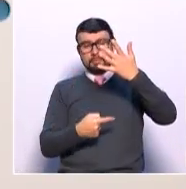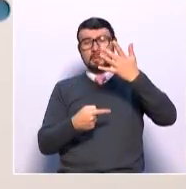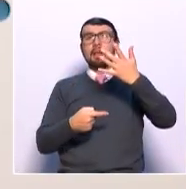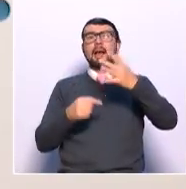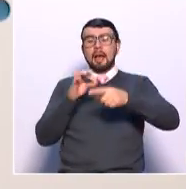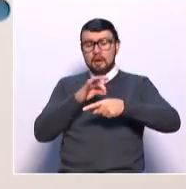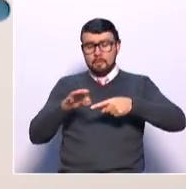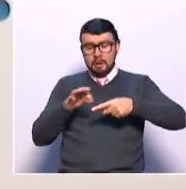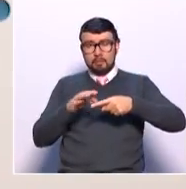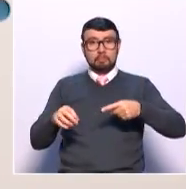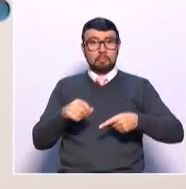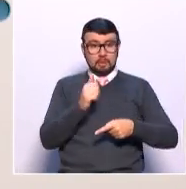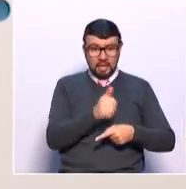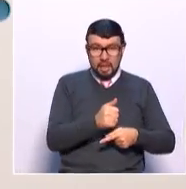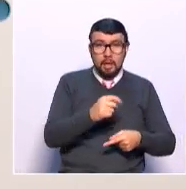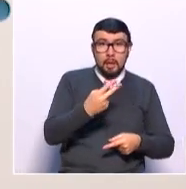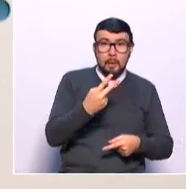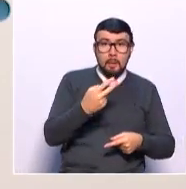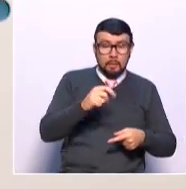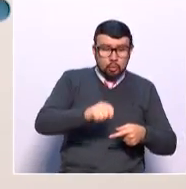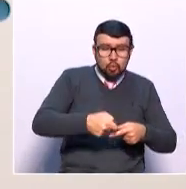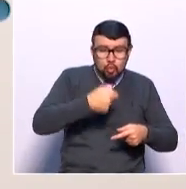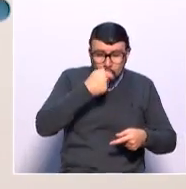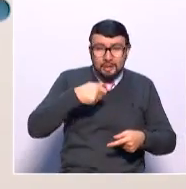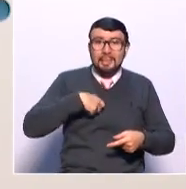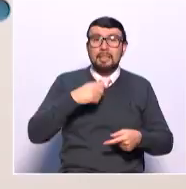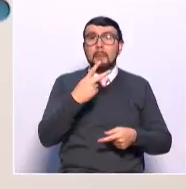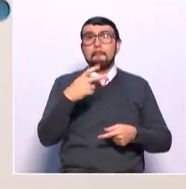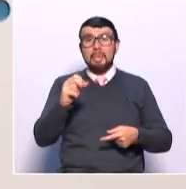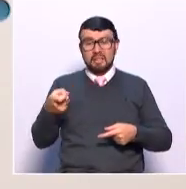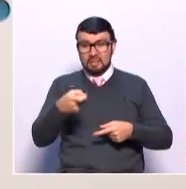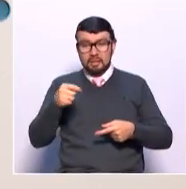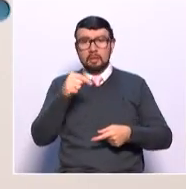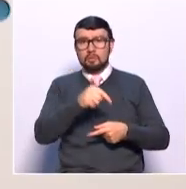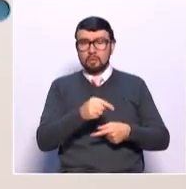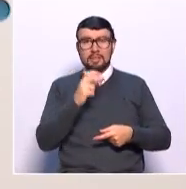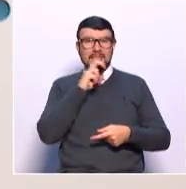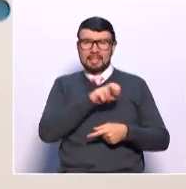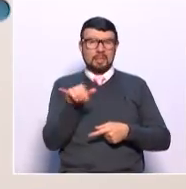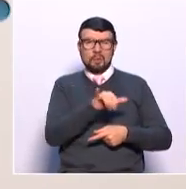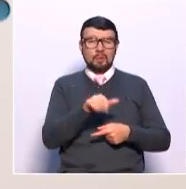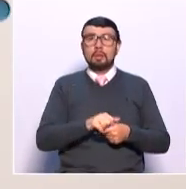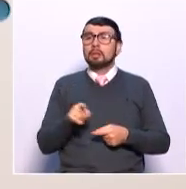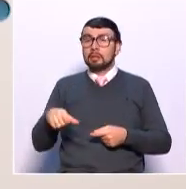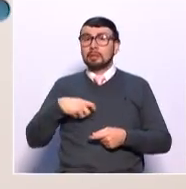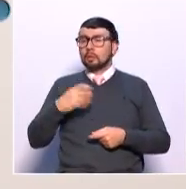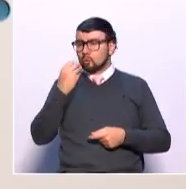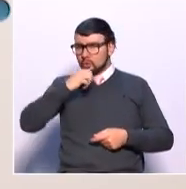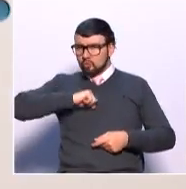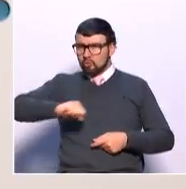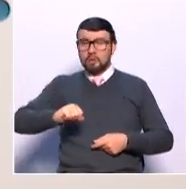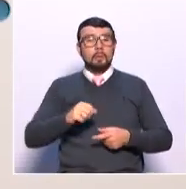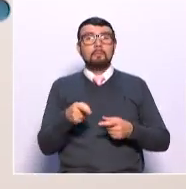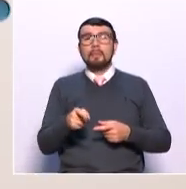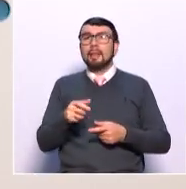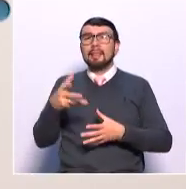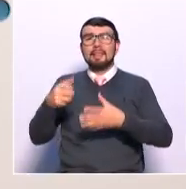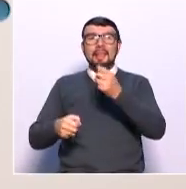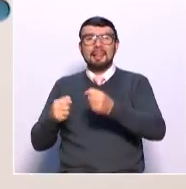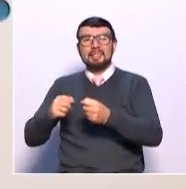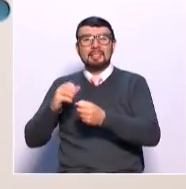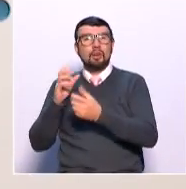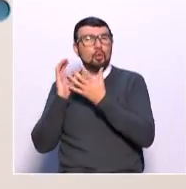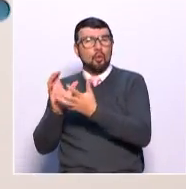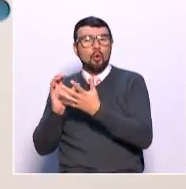tiene 20 gramos de proteínas pero tiene también minerales tiene vitaminas lo preparo lechita de coco o de